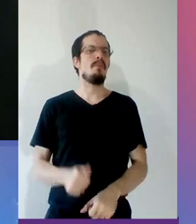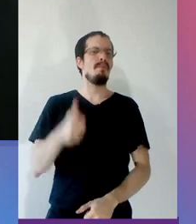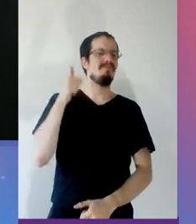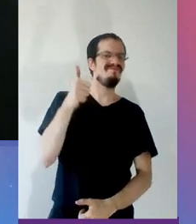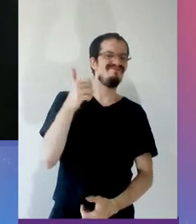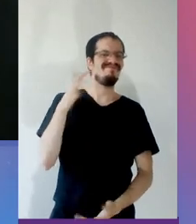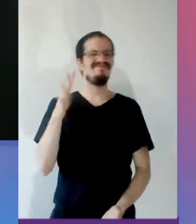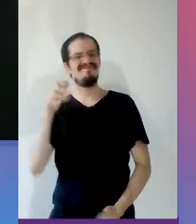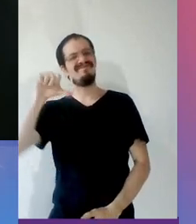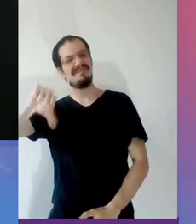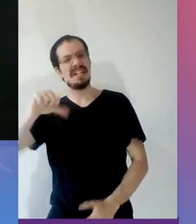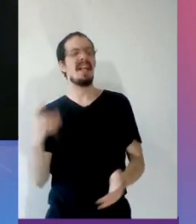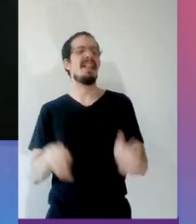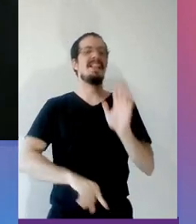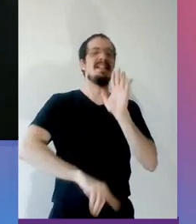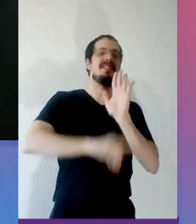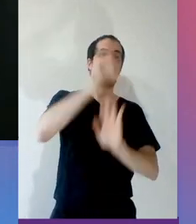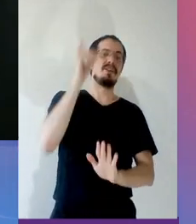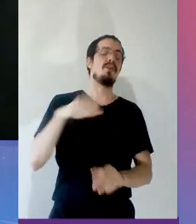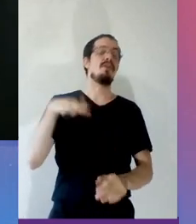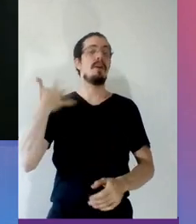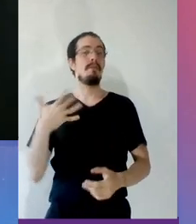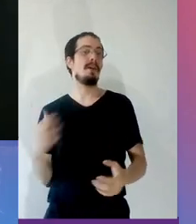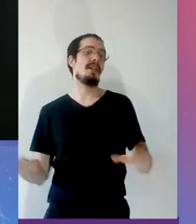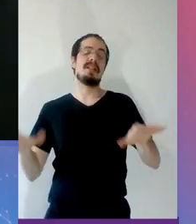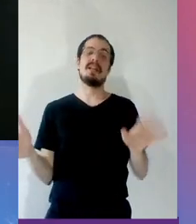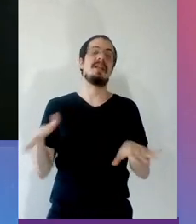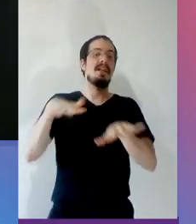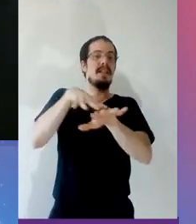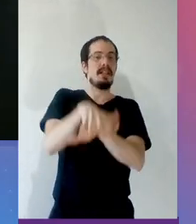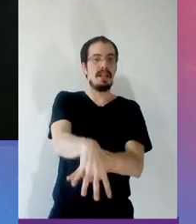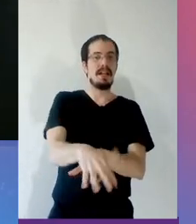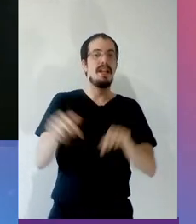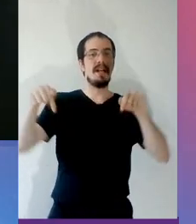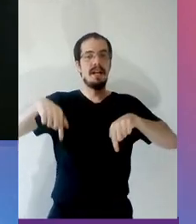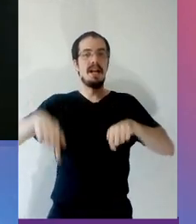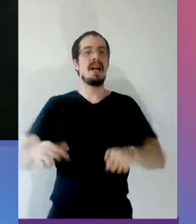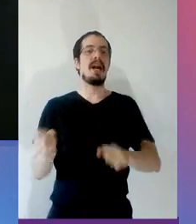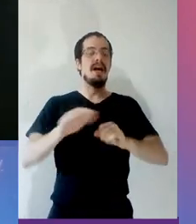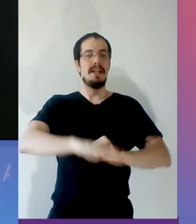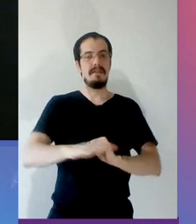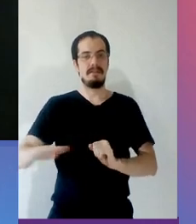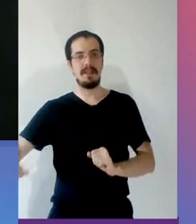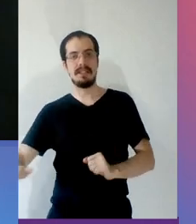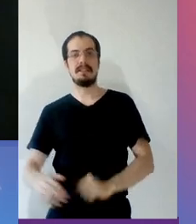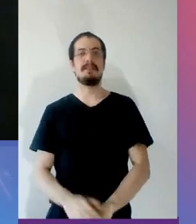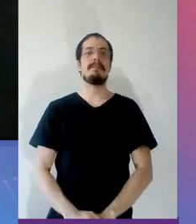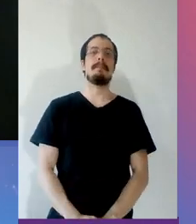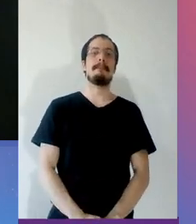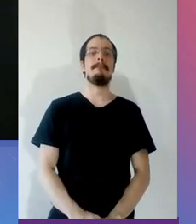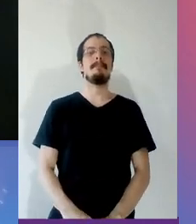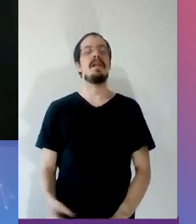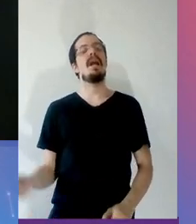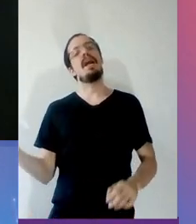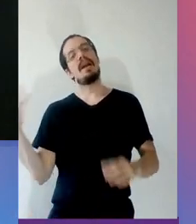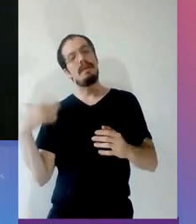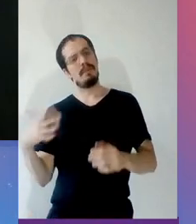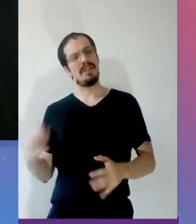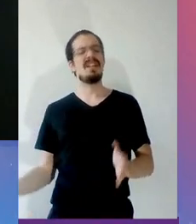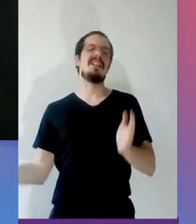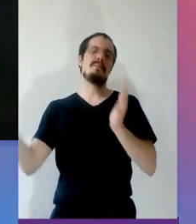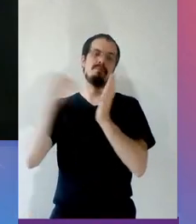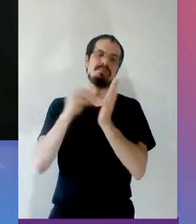humano, del desarrollo integral en la infancia. Entonces, sumado a todo lo que hemos dicho, ¿no es cierto?, en lo